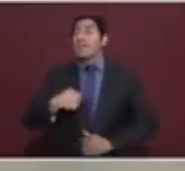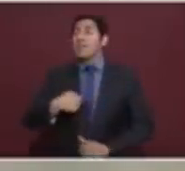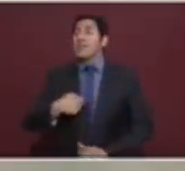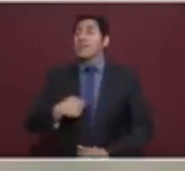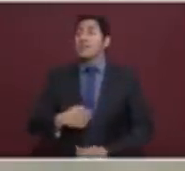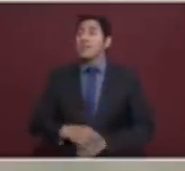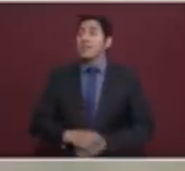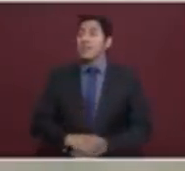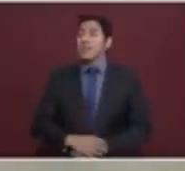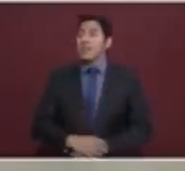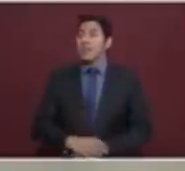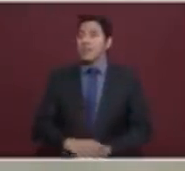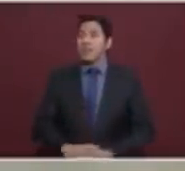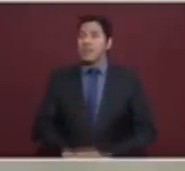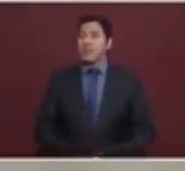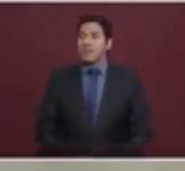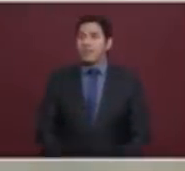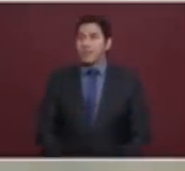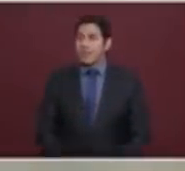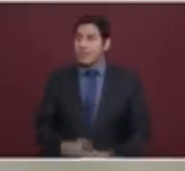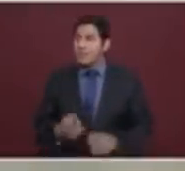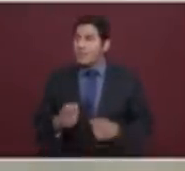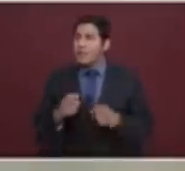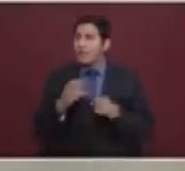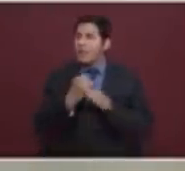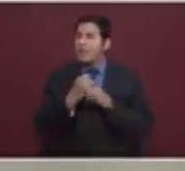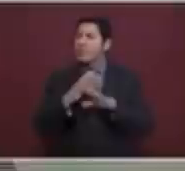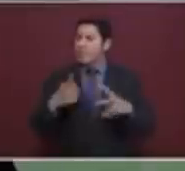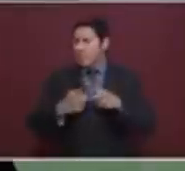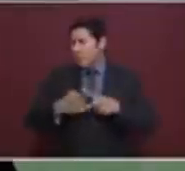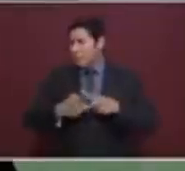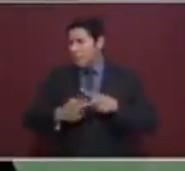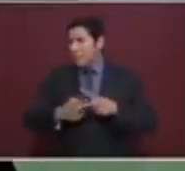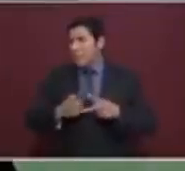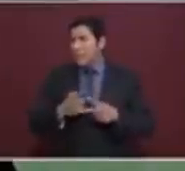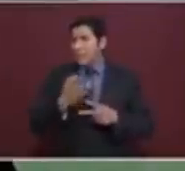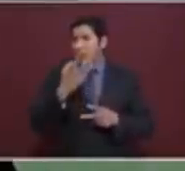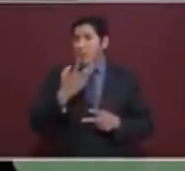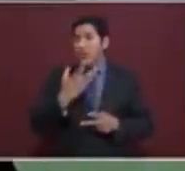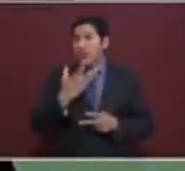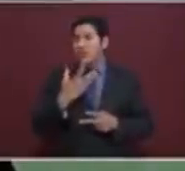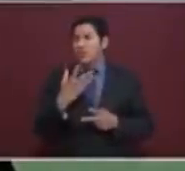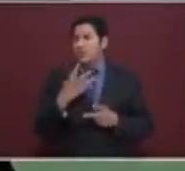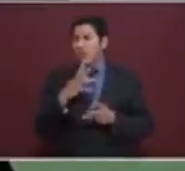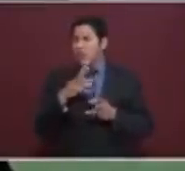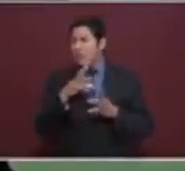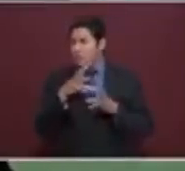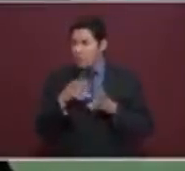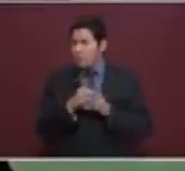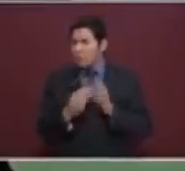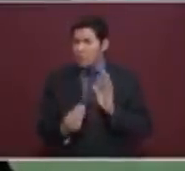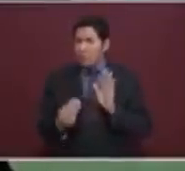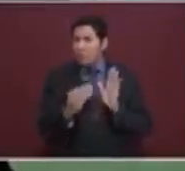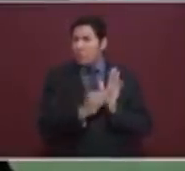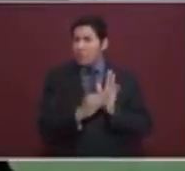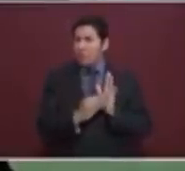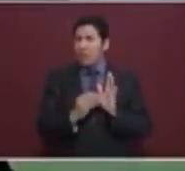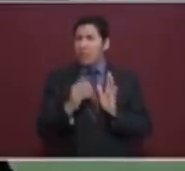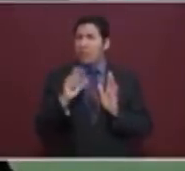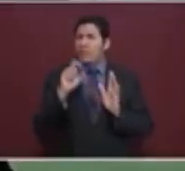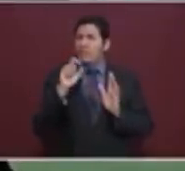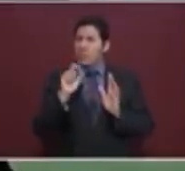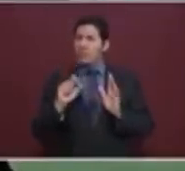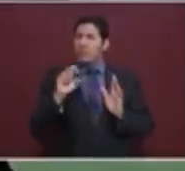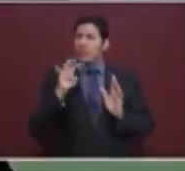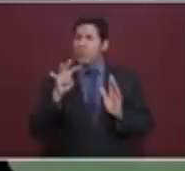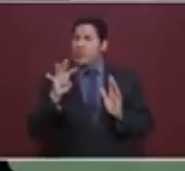justamente datos que me proporcionan indican que sólo se han podido pegar en este decreto el punto 19 por ciento